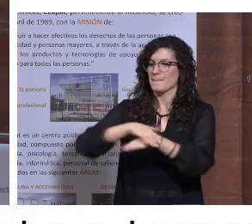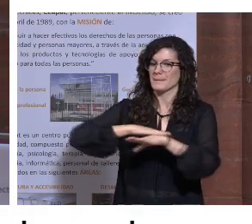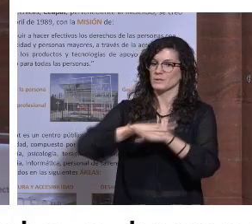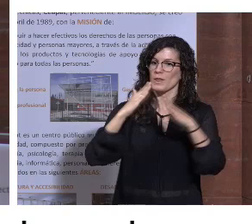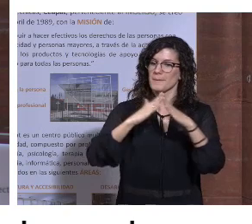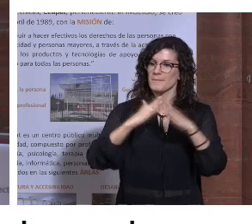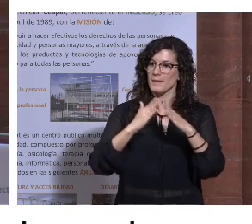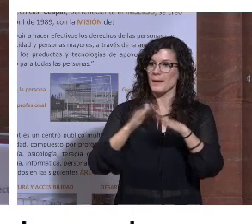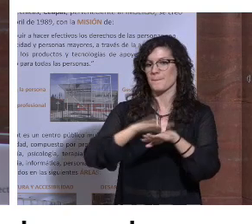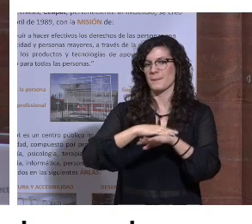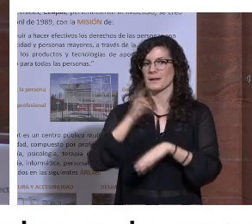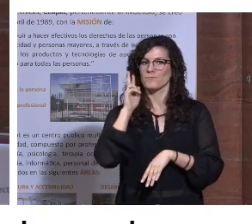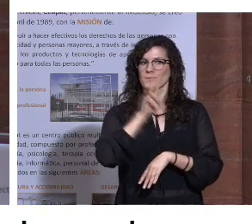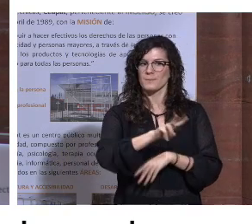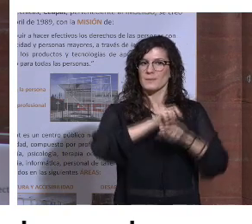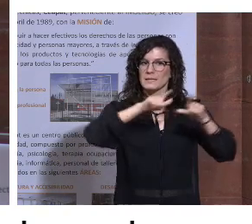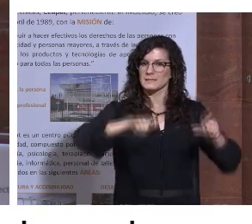sala